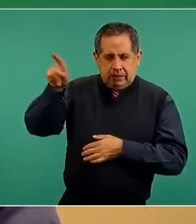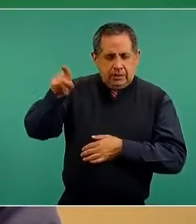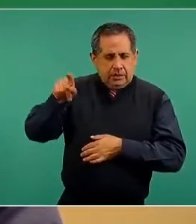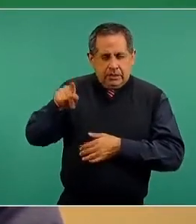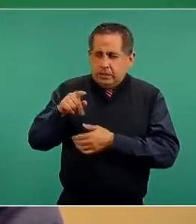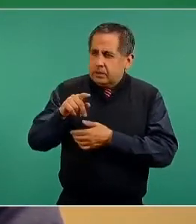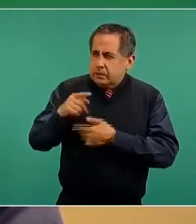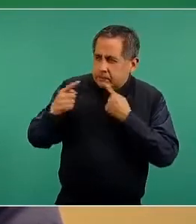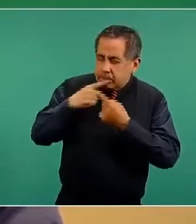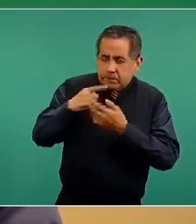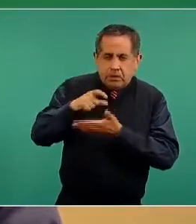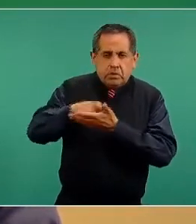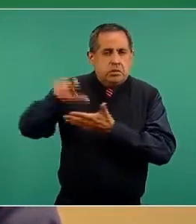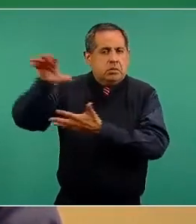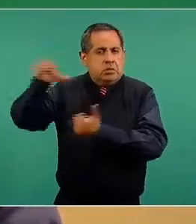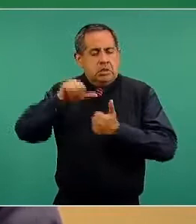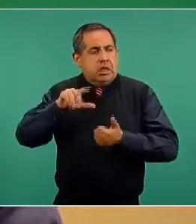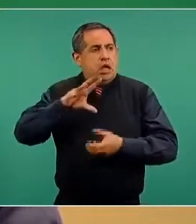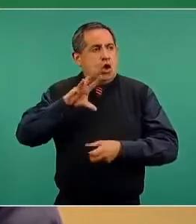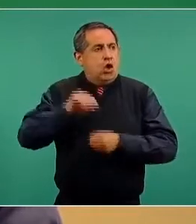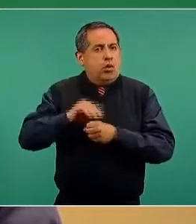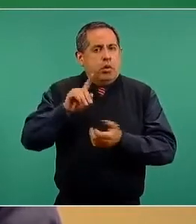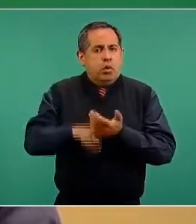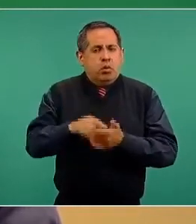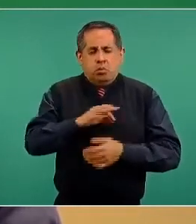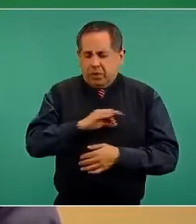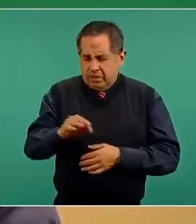vacuna rusa, se podrían comprar hasta